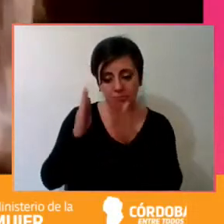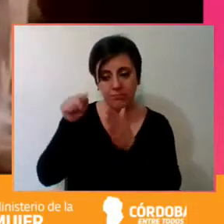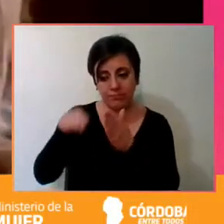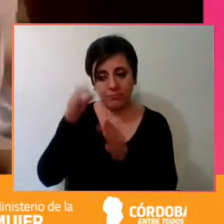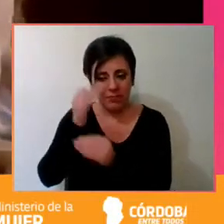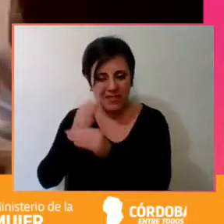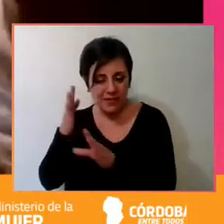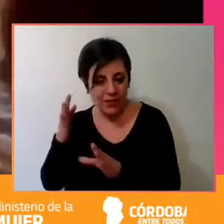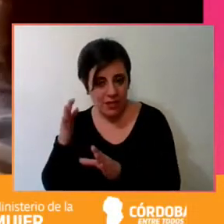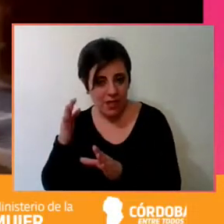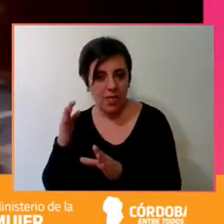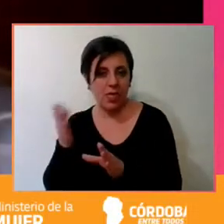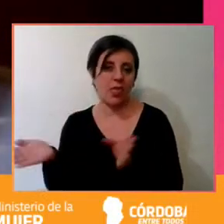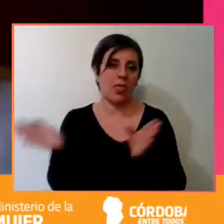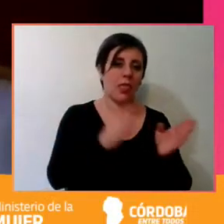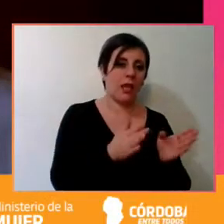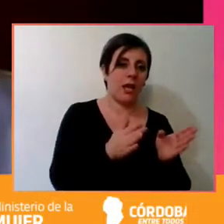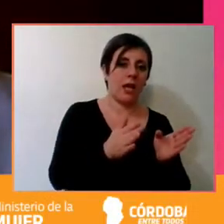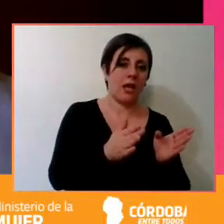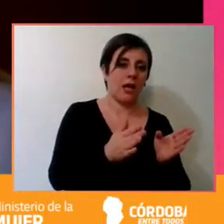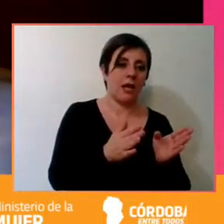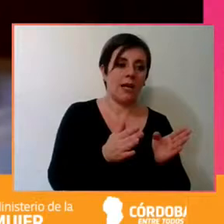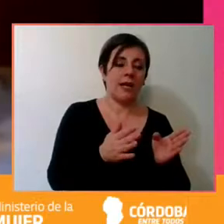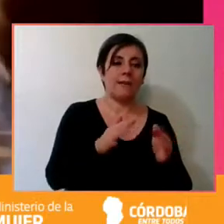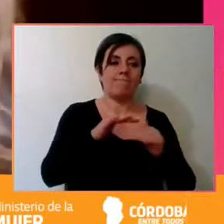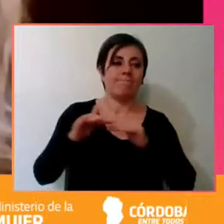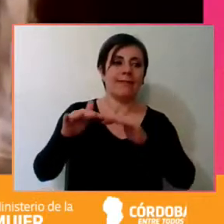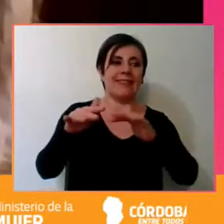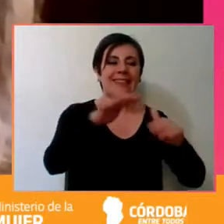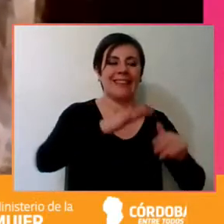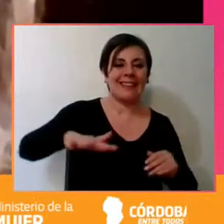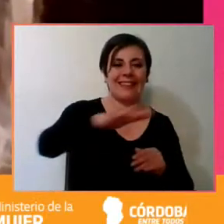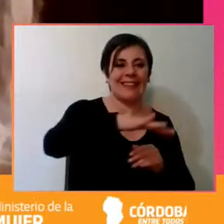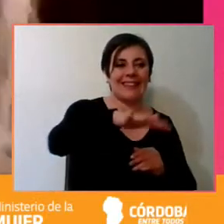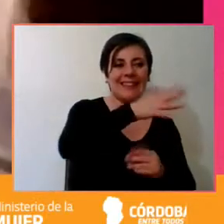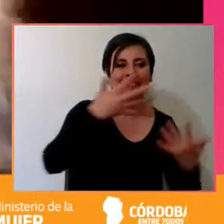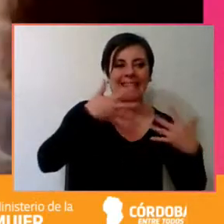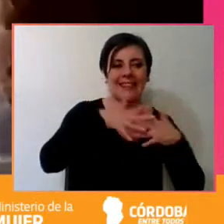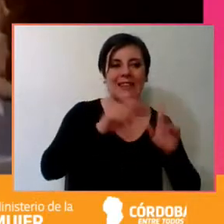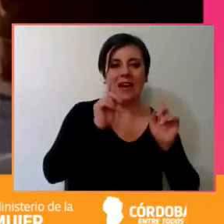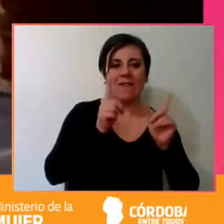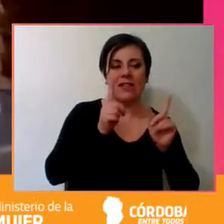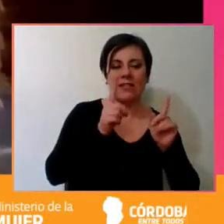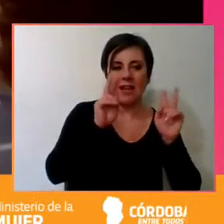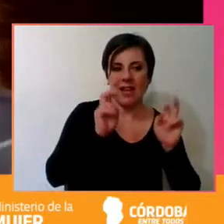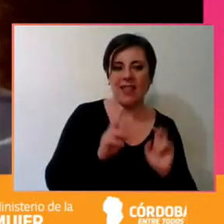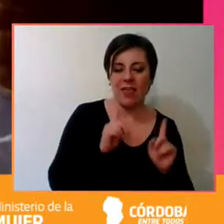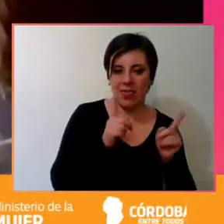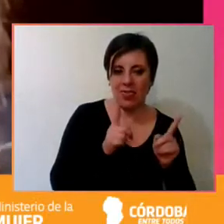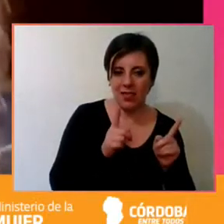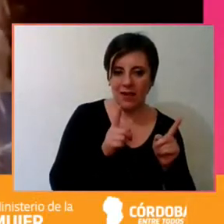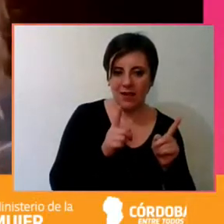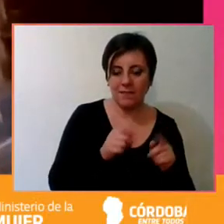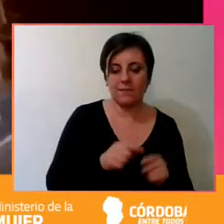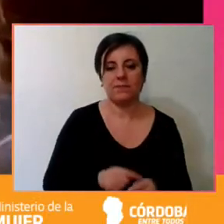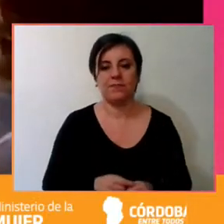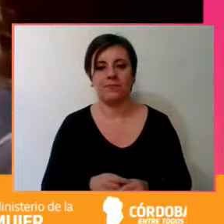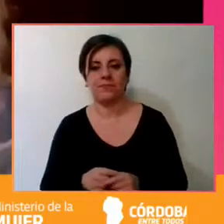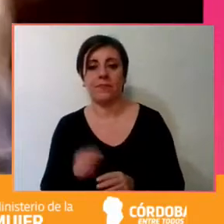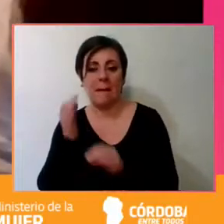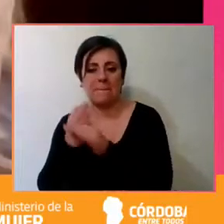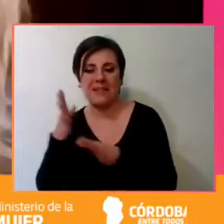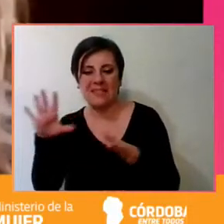especificidad y la transversalidad. Y aquí me parece que estos dos conceptos son claves. El tema de la especificidad